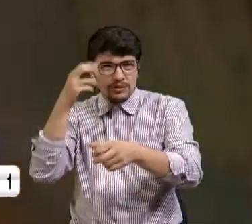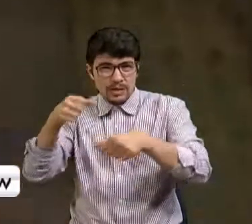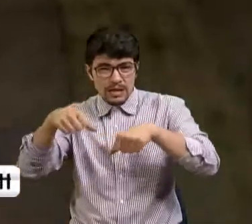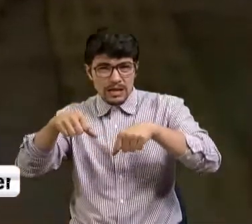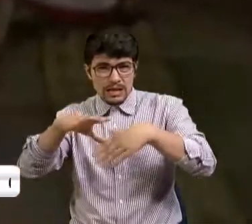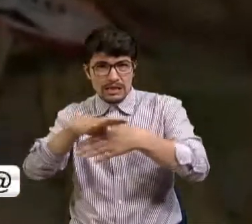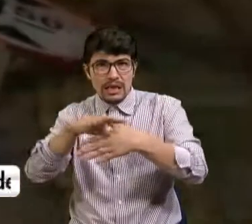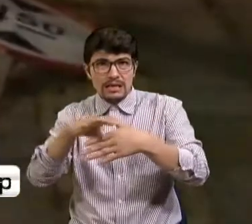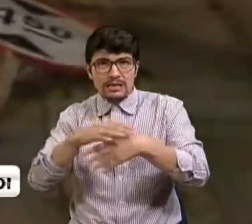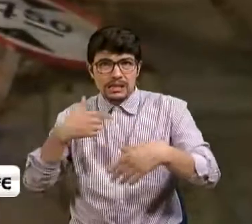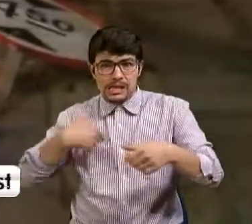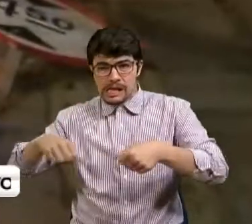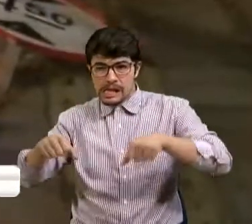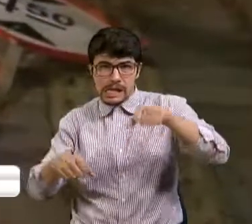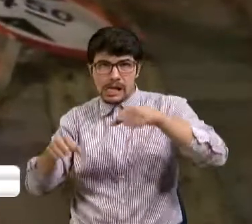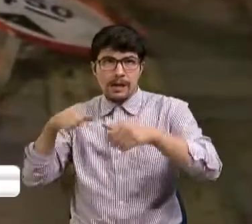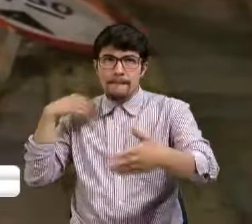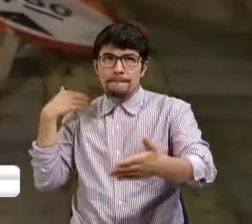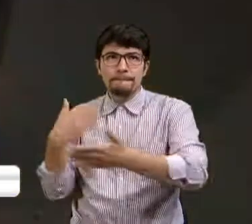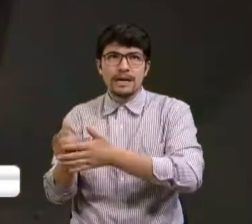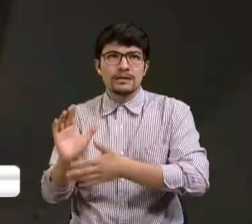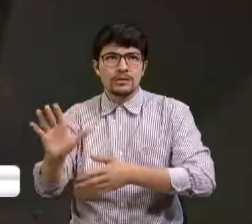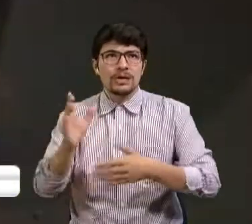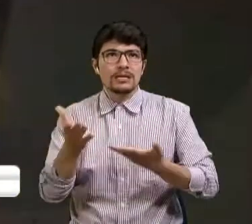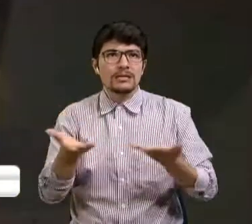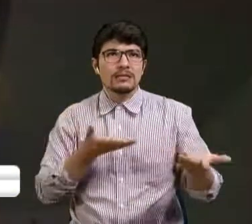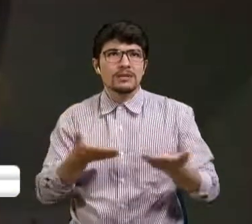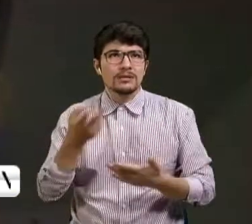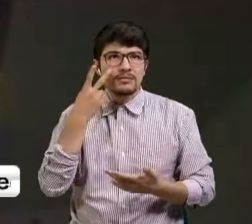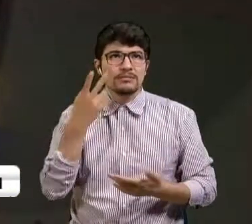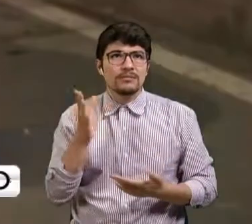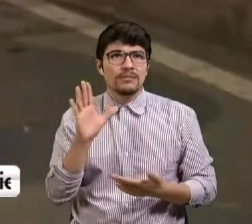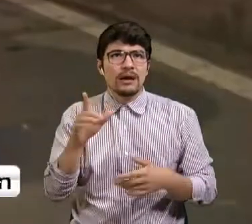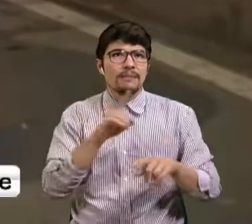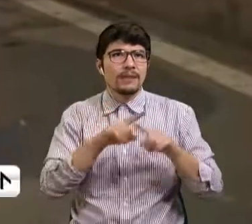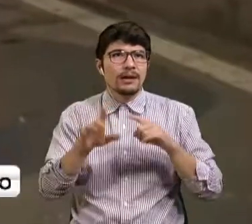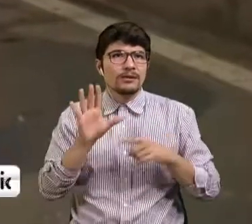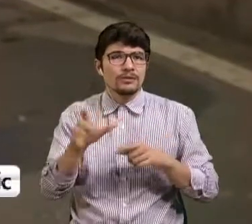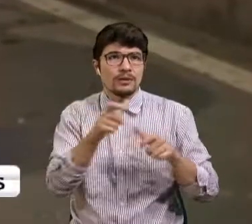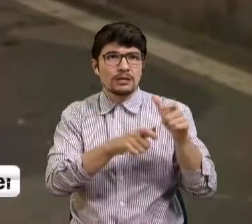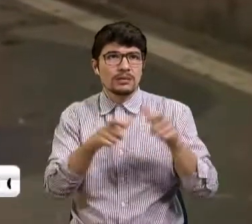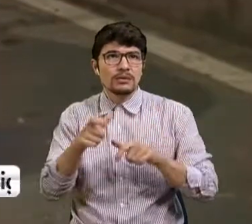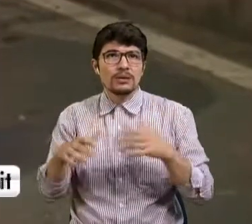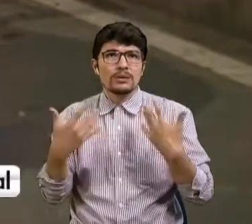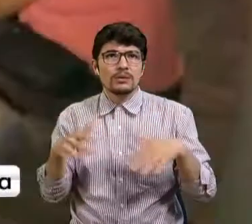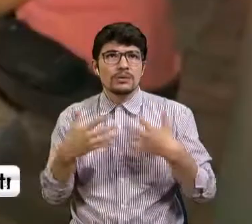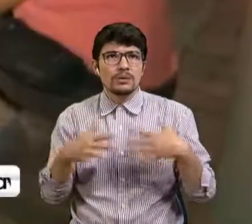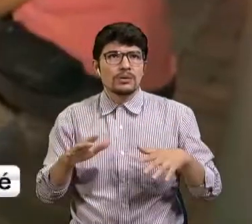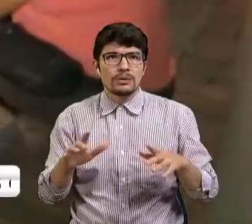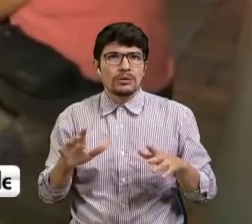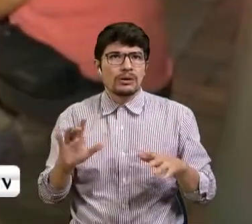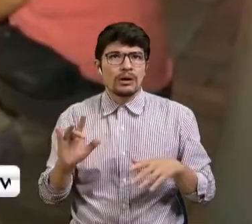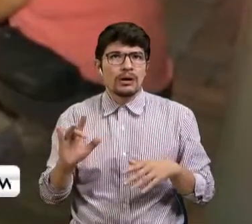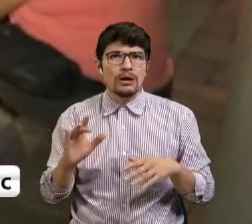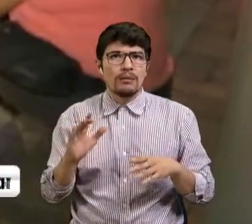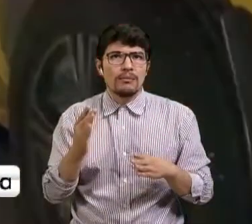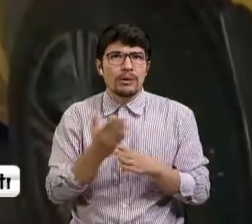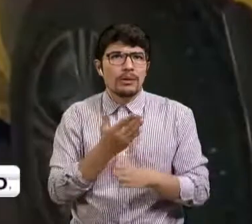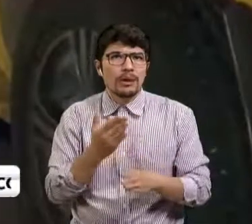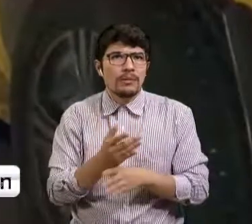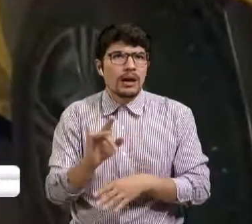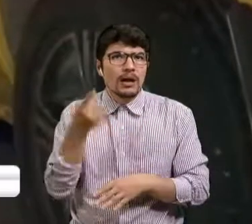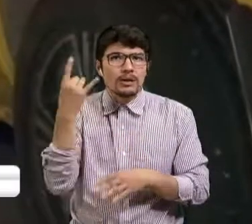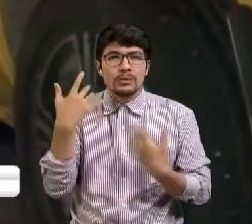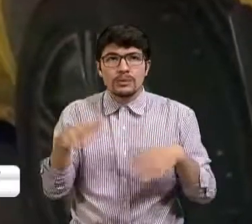contra una luminaria el vehículo de servicio público queda accidentado pero el conductor y los pasajeros no sufren daño alguno salvo el